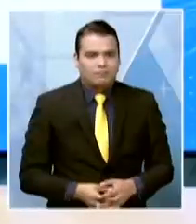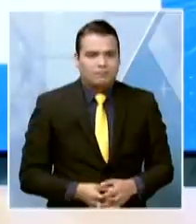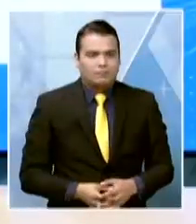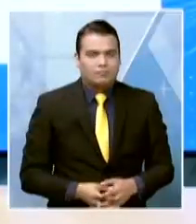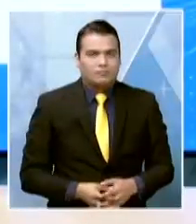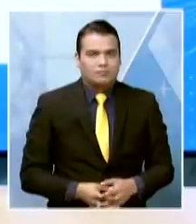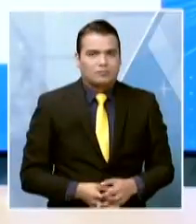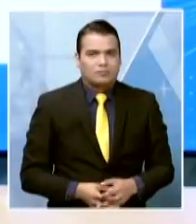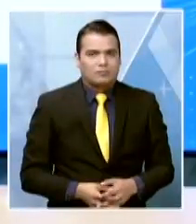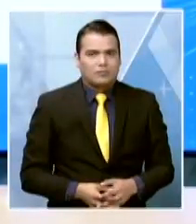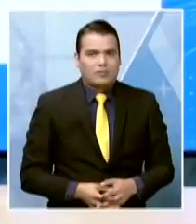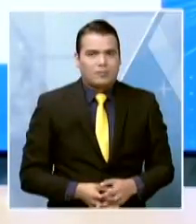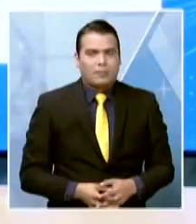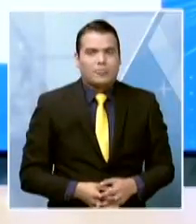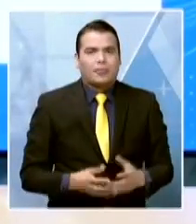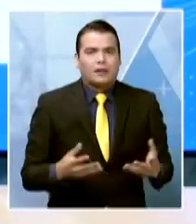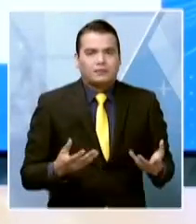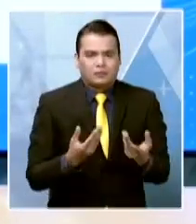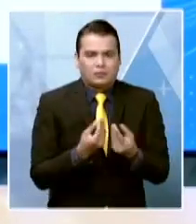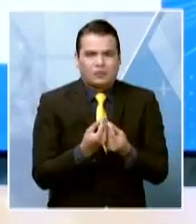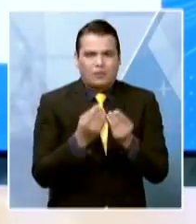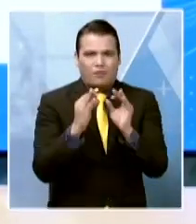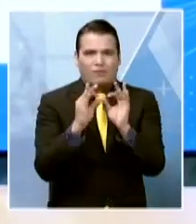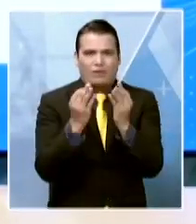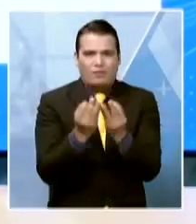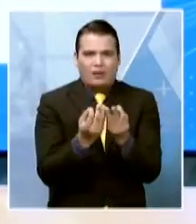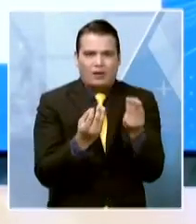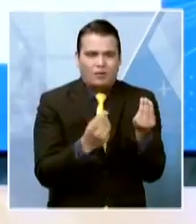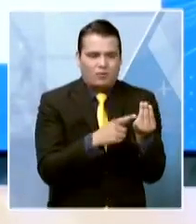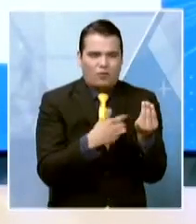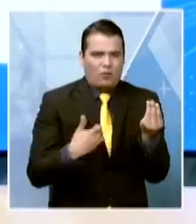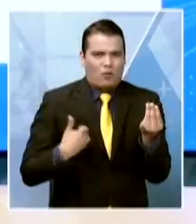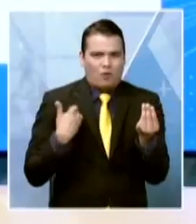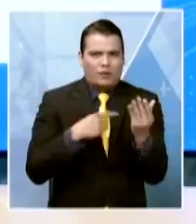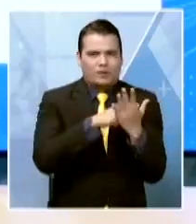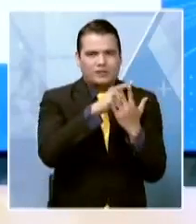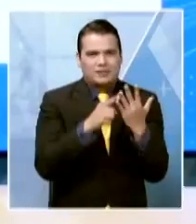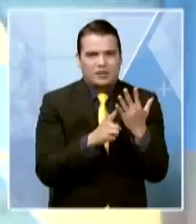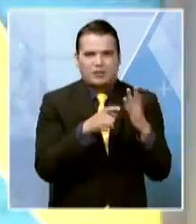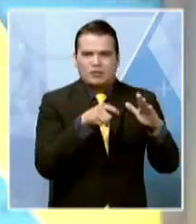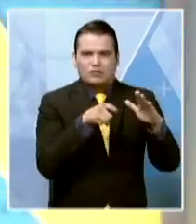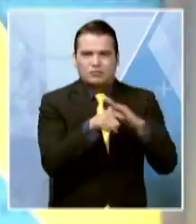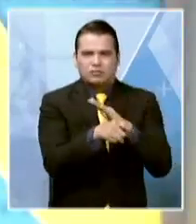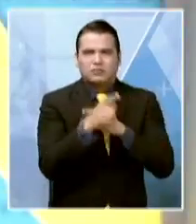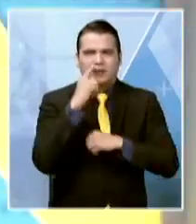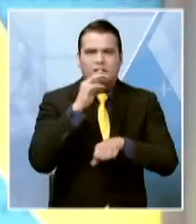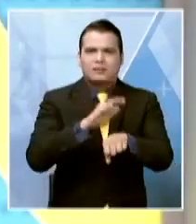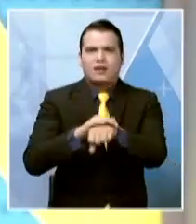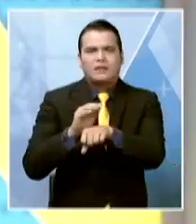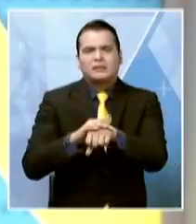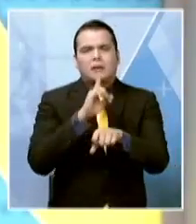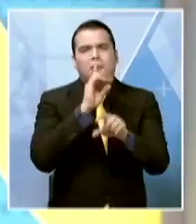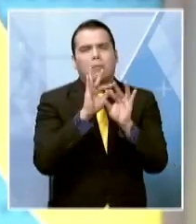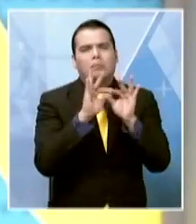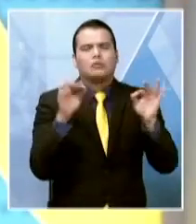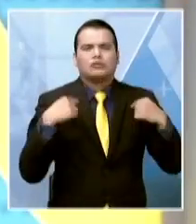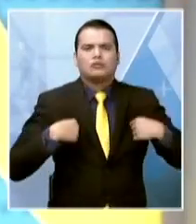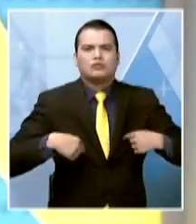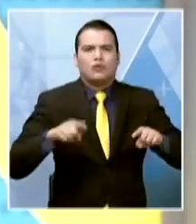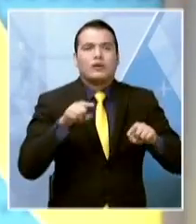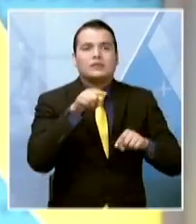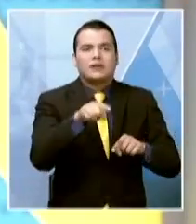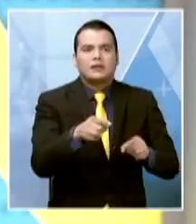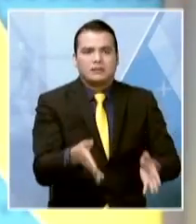Ni un minuto de silencio es la consigna de los familiares y amigos de los menores asesinados en Llano Verde. Hoy nuevamente se dieron cita en la plazoleta de